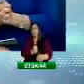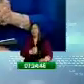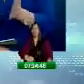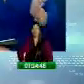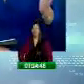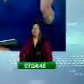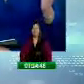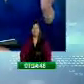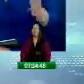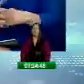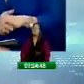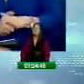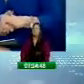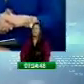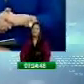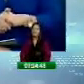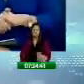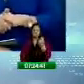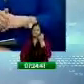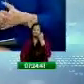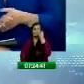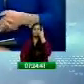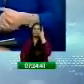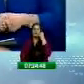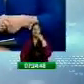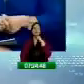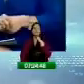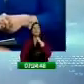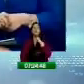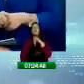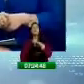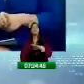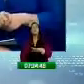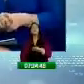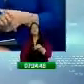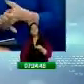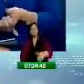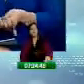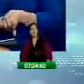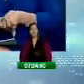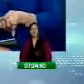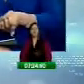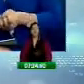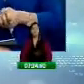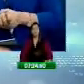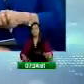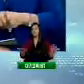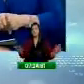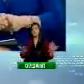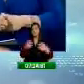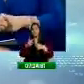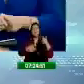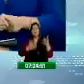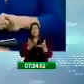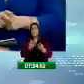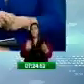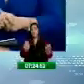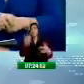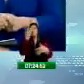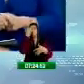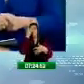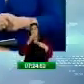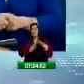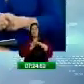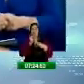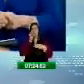todo es negativo, entiendo. También hay cosas positivas a propósito de la presencia del COVID-19